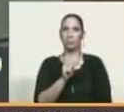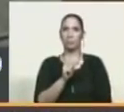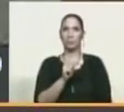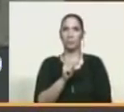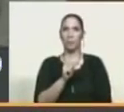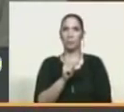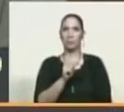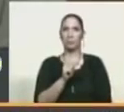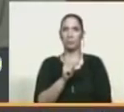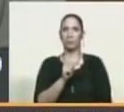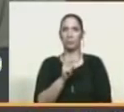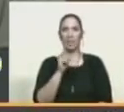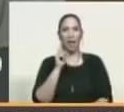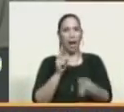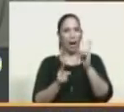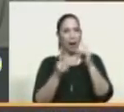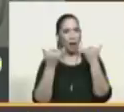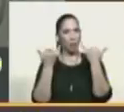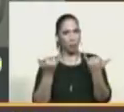Si alguien ahora